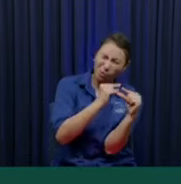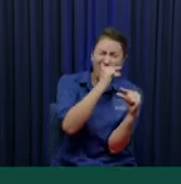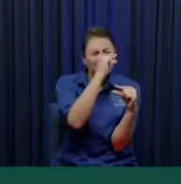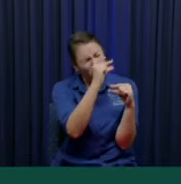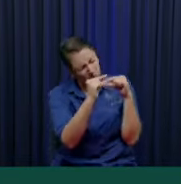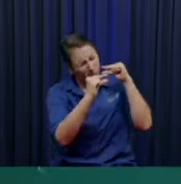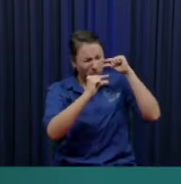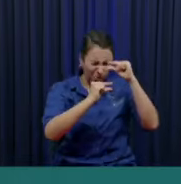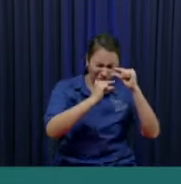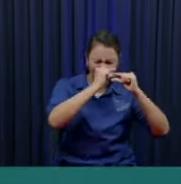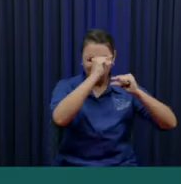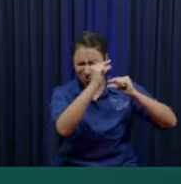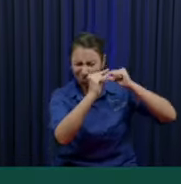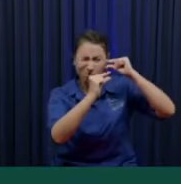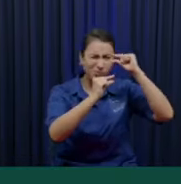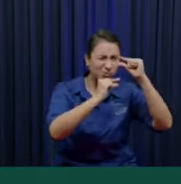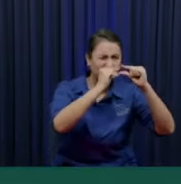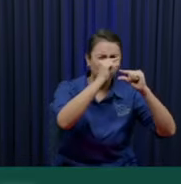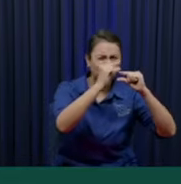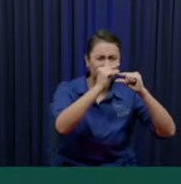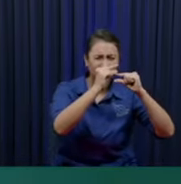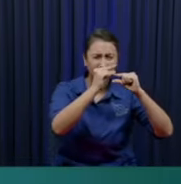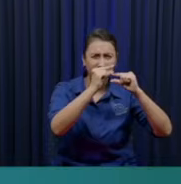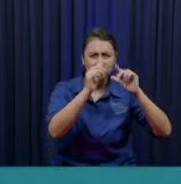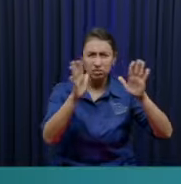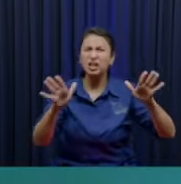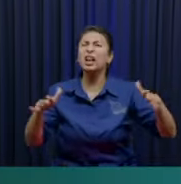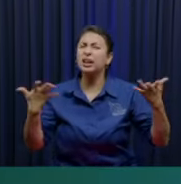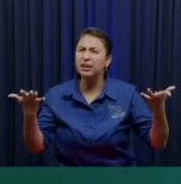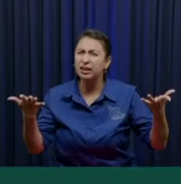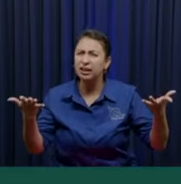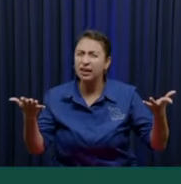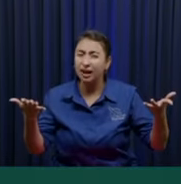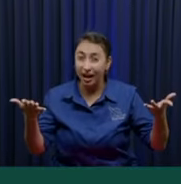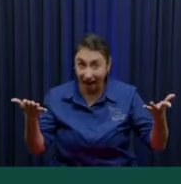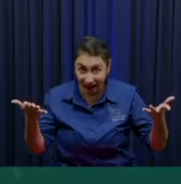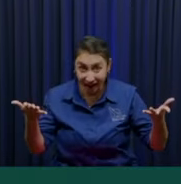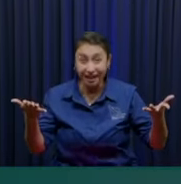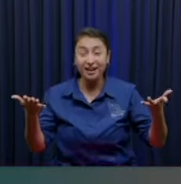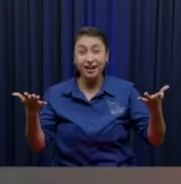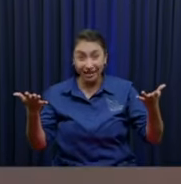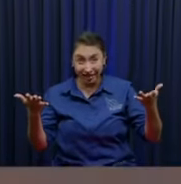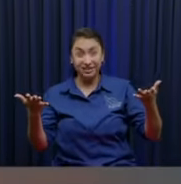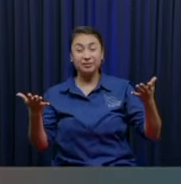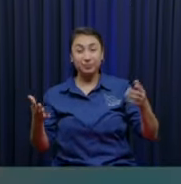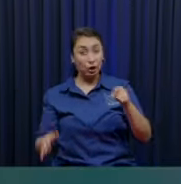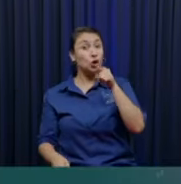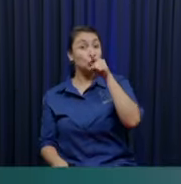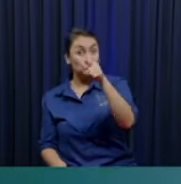transformados. ¿En qué? En la misma imagen.